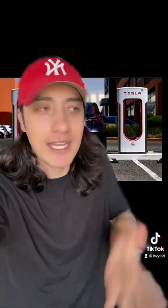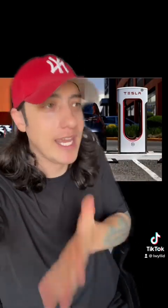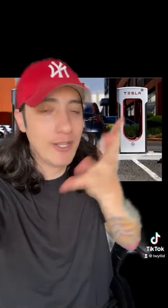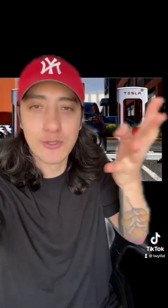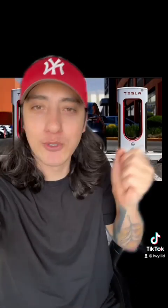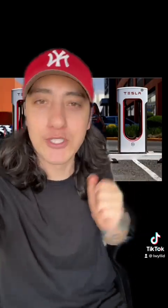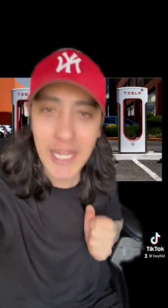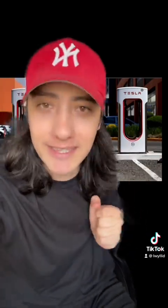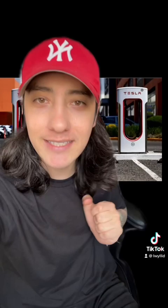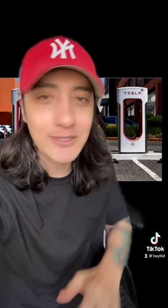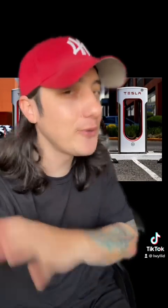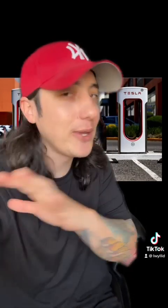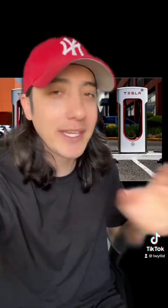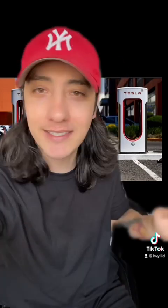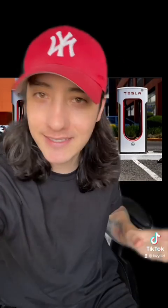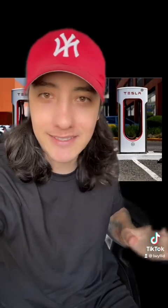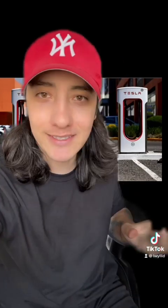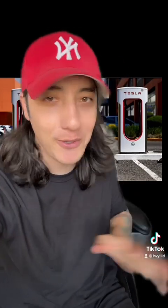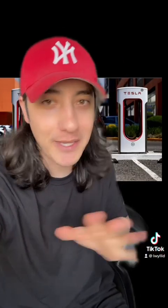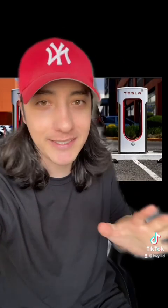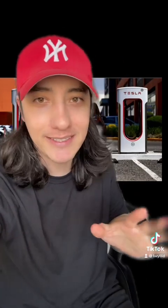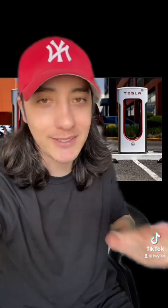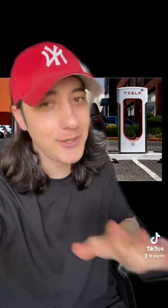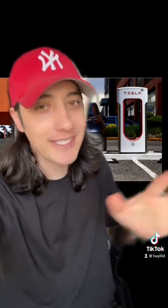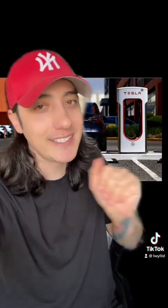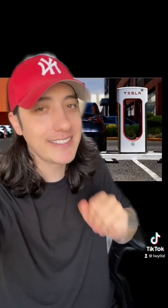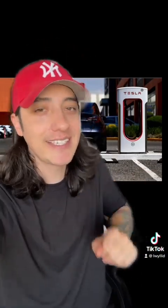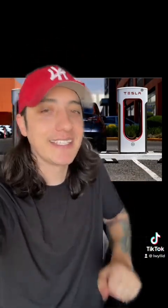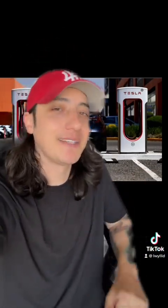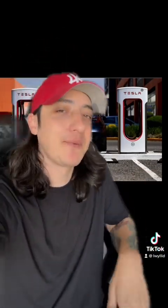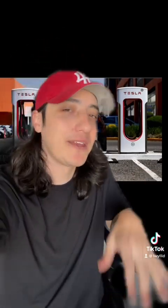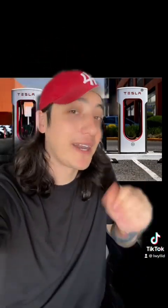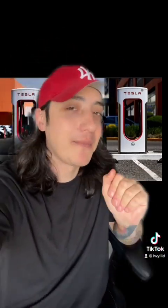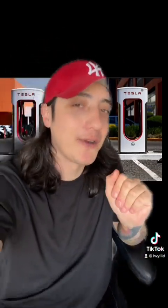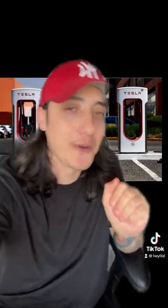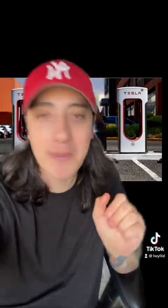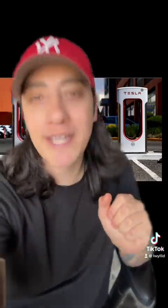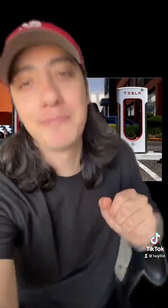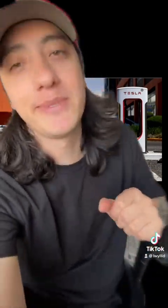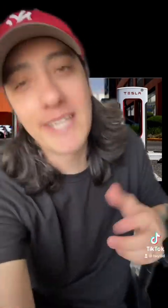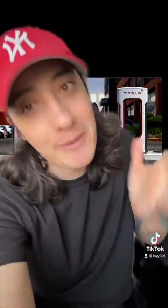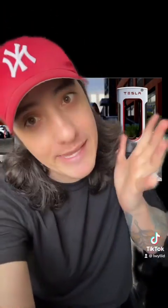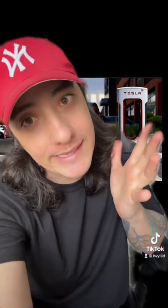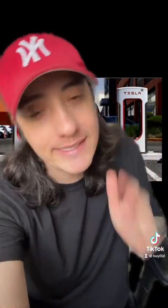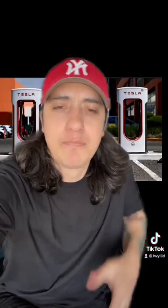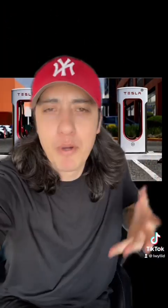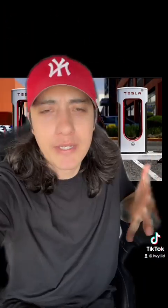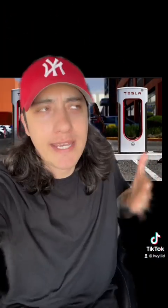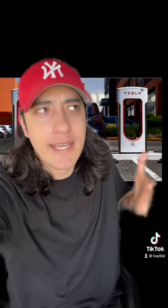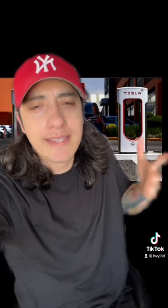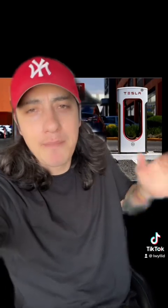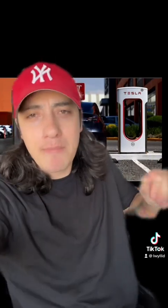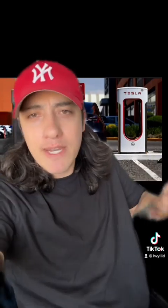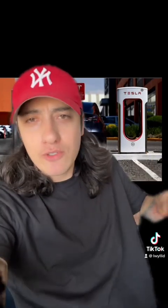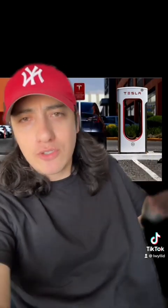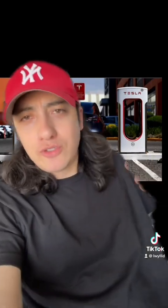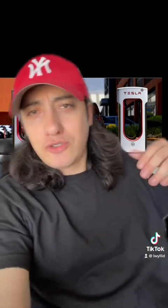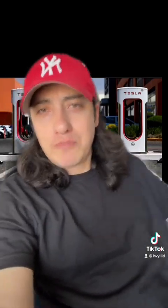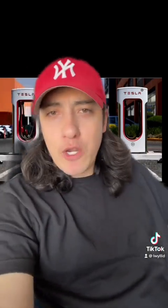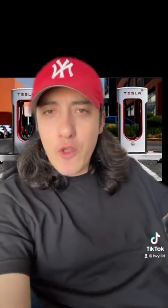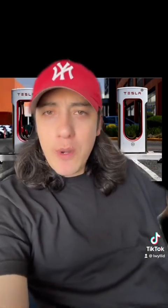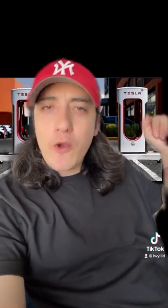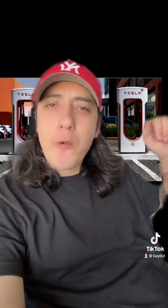Sonora en los 80s, no es. No es ese tipo de rama económica, pues la verdad. Porque entre